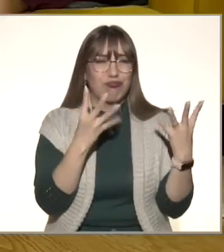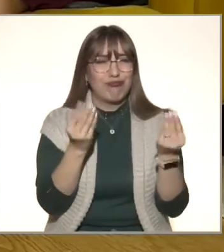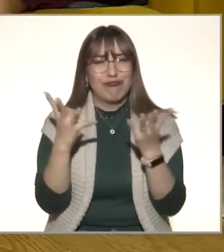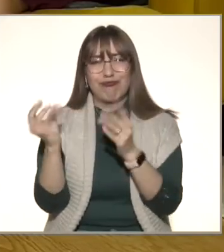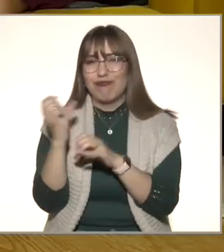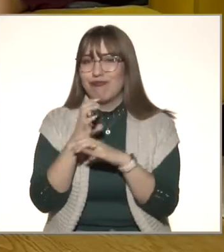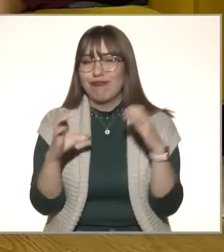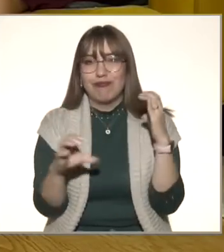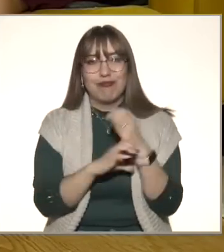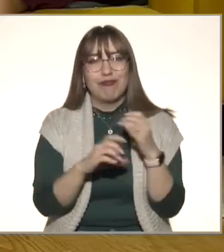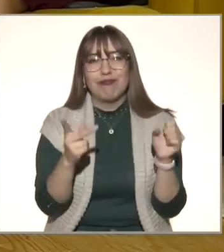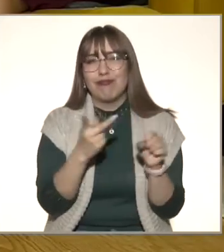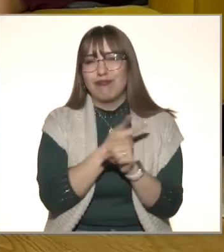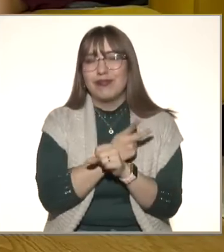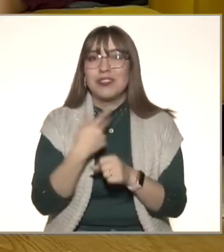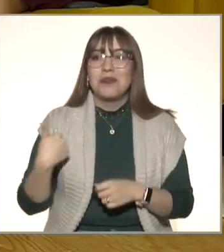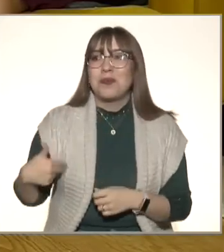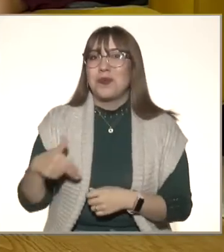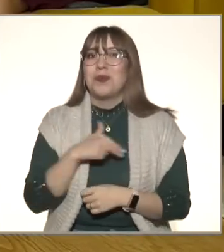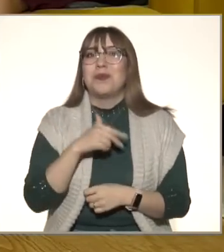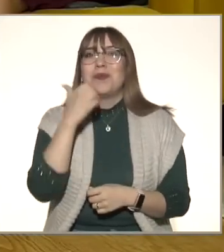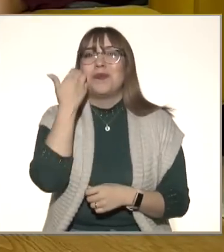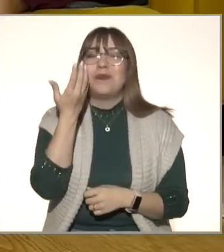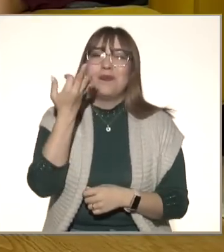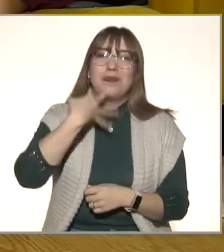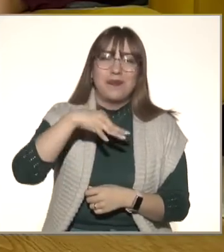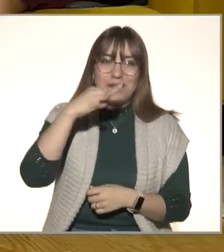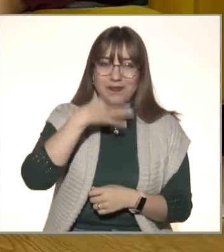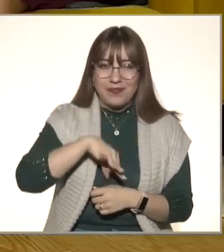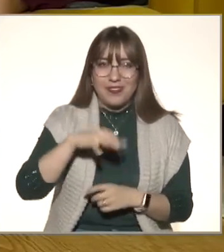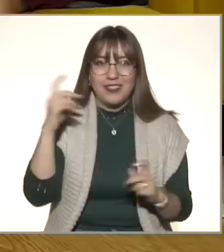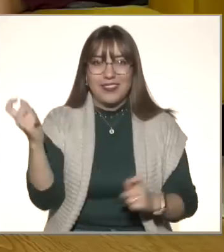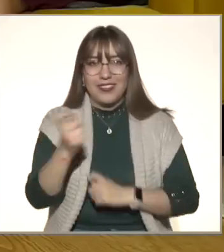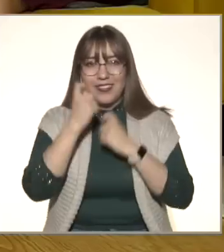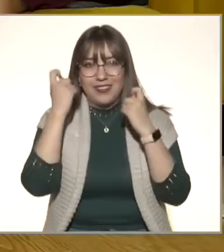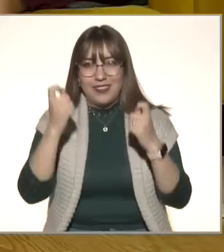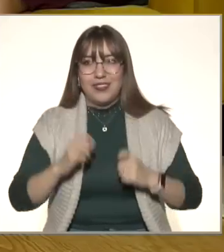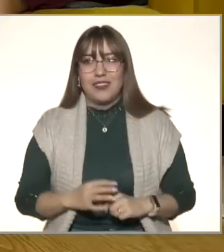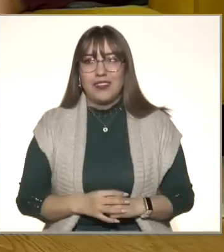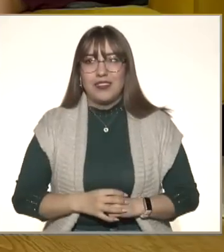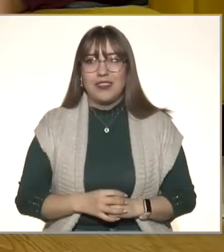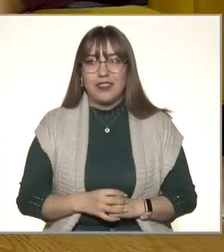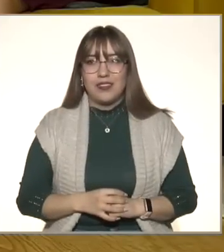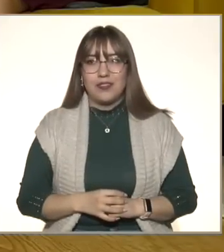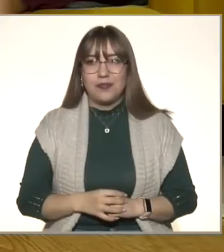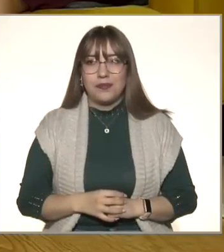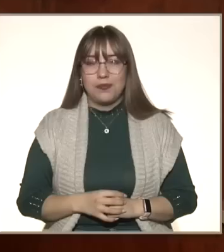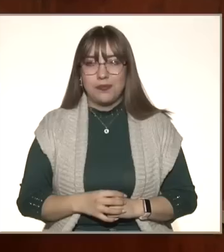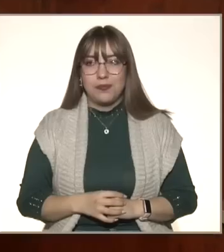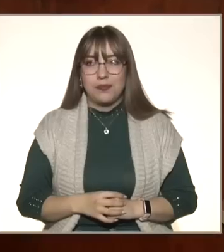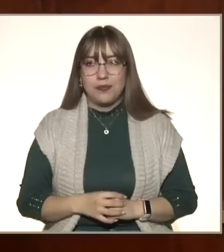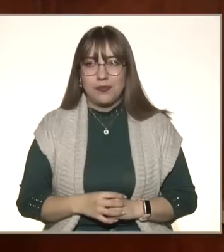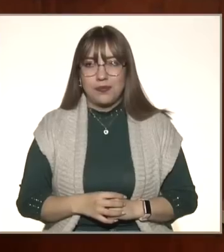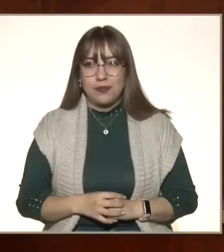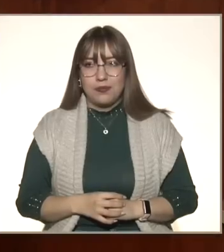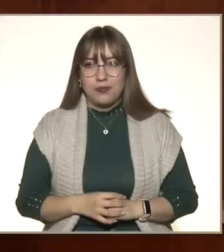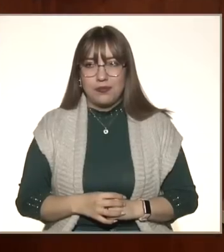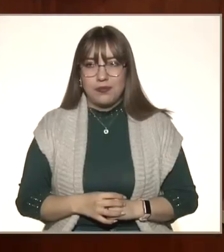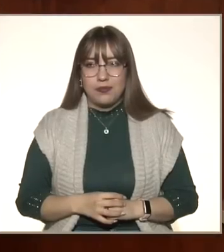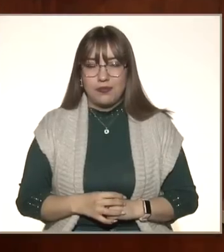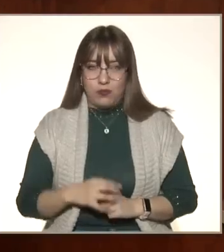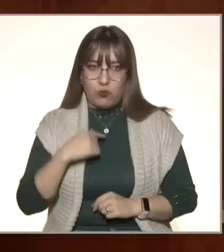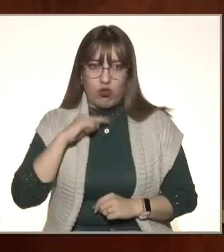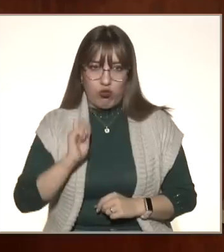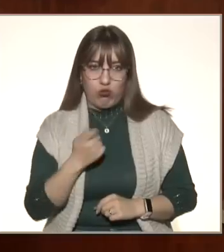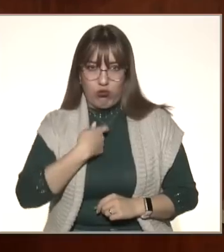tratamos de festejar. Decían que los padres, pues yo estoy ya en la época de los padres, de tener